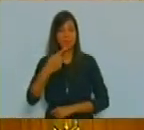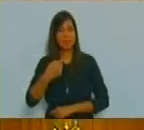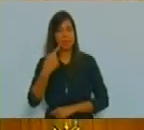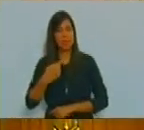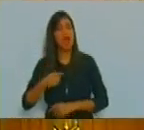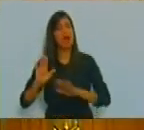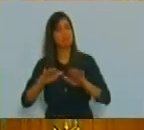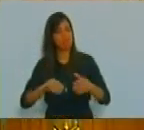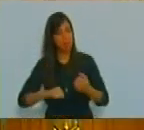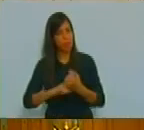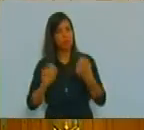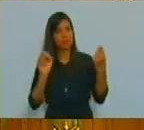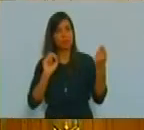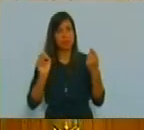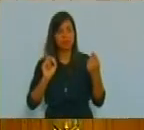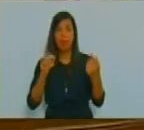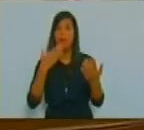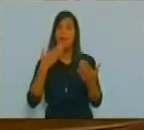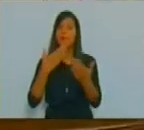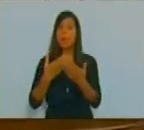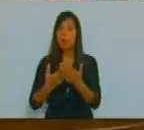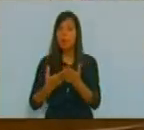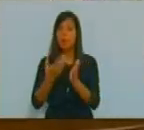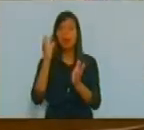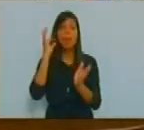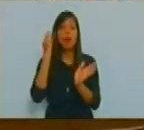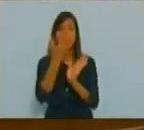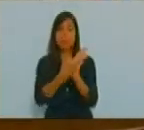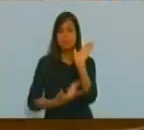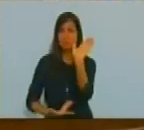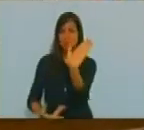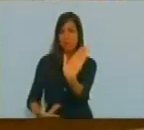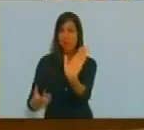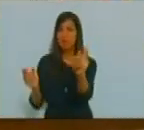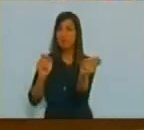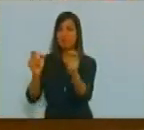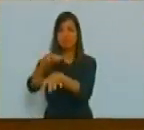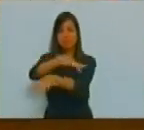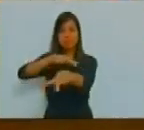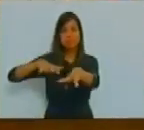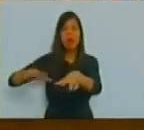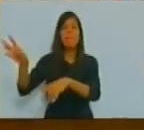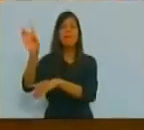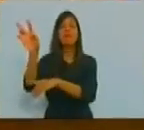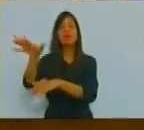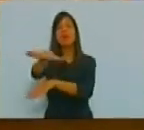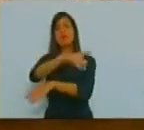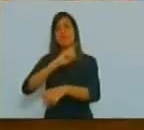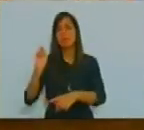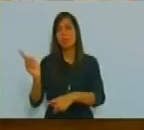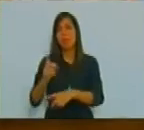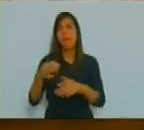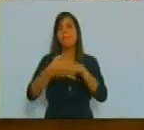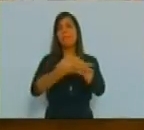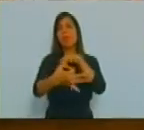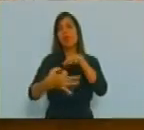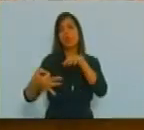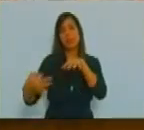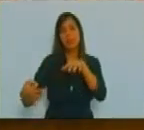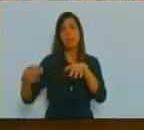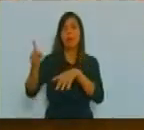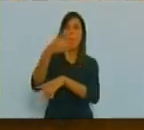estas propuestas que presentaba mayerling como parte de un debate nacional recogido en todos los municipios parroquias